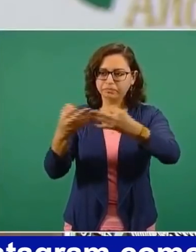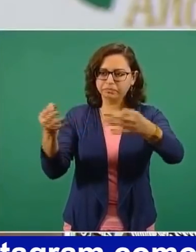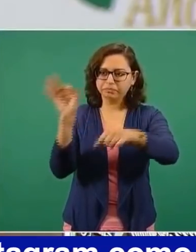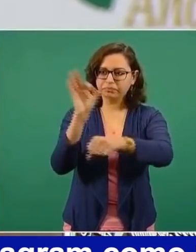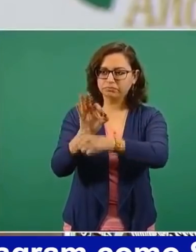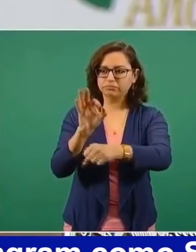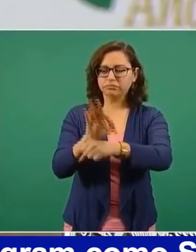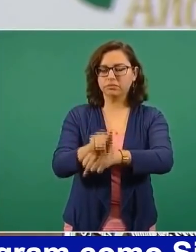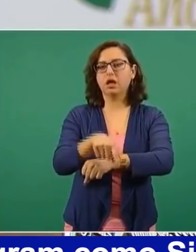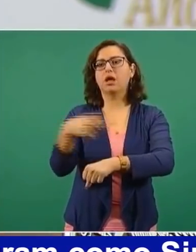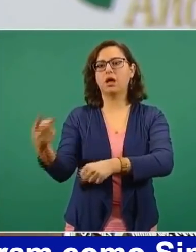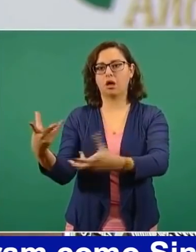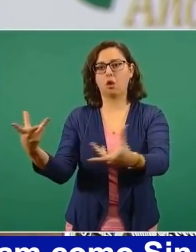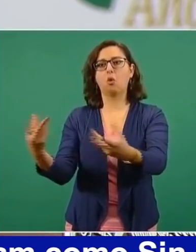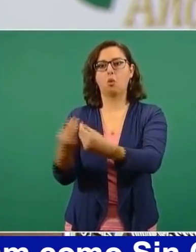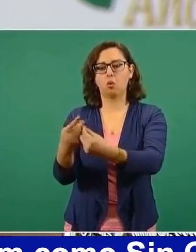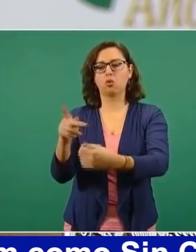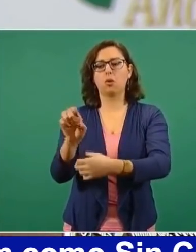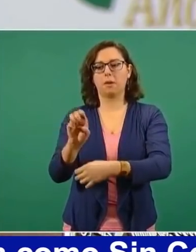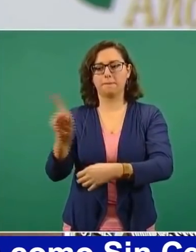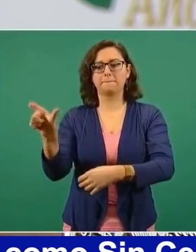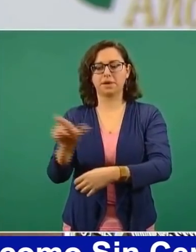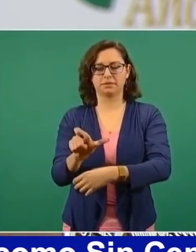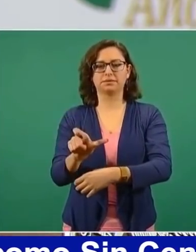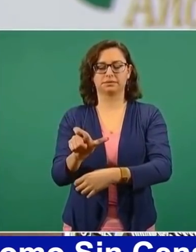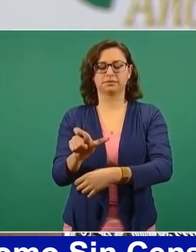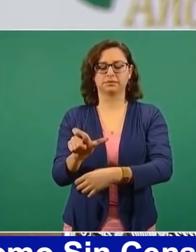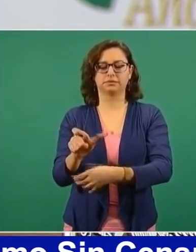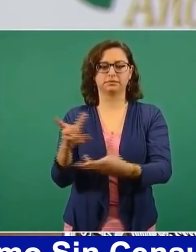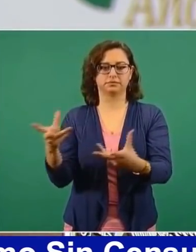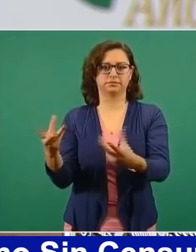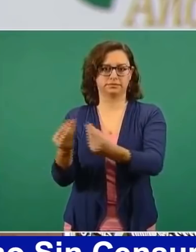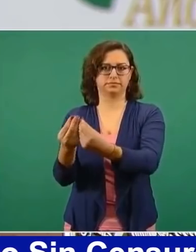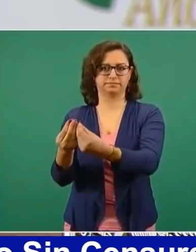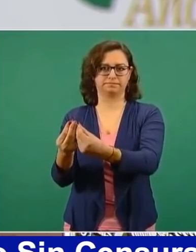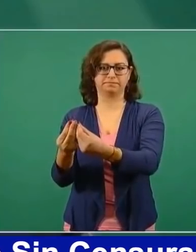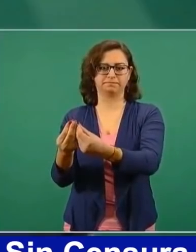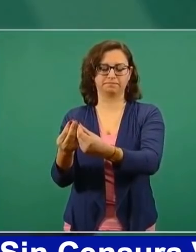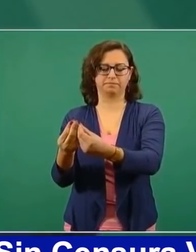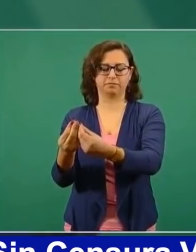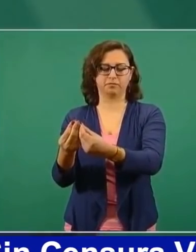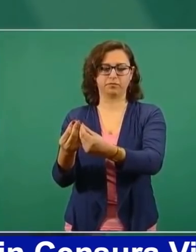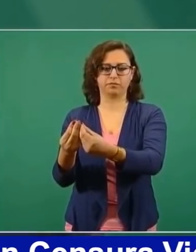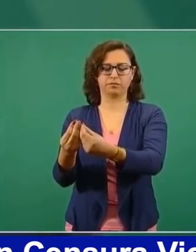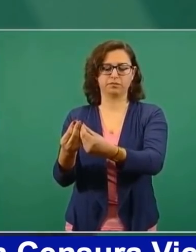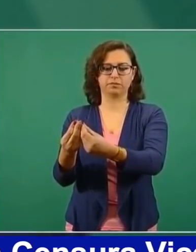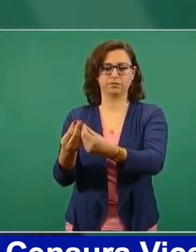una dirección de Pemex, y